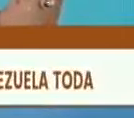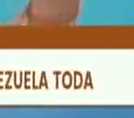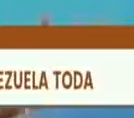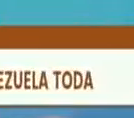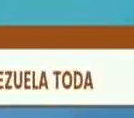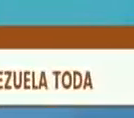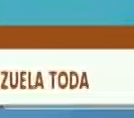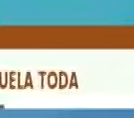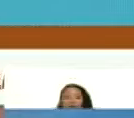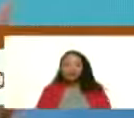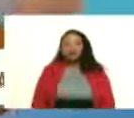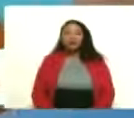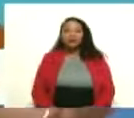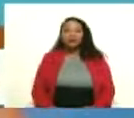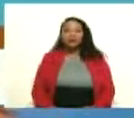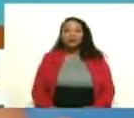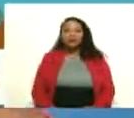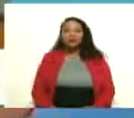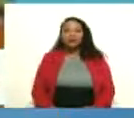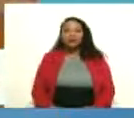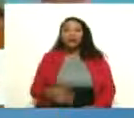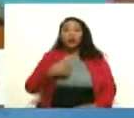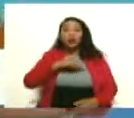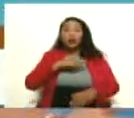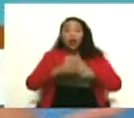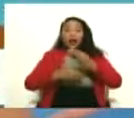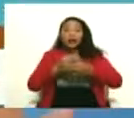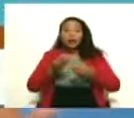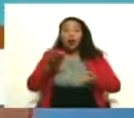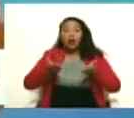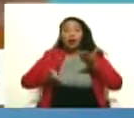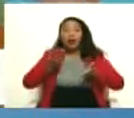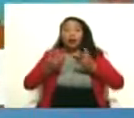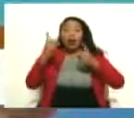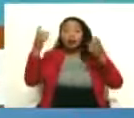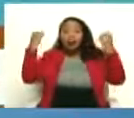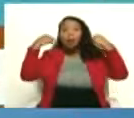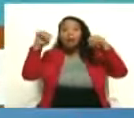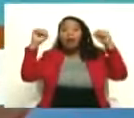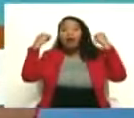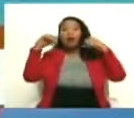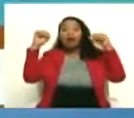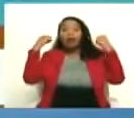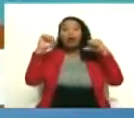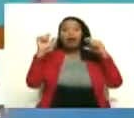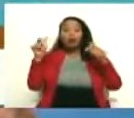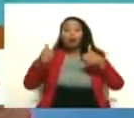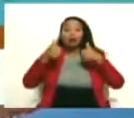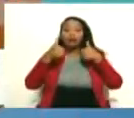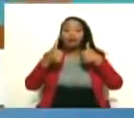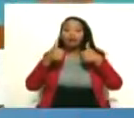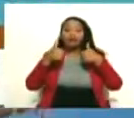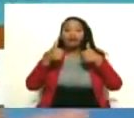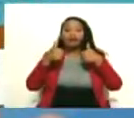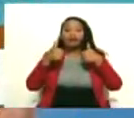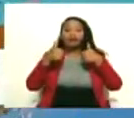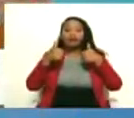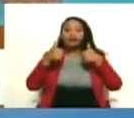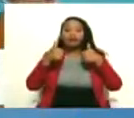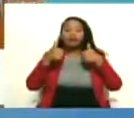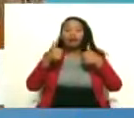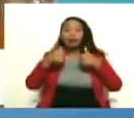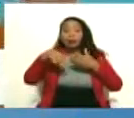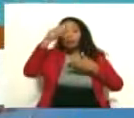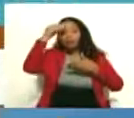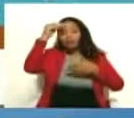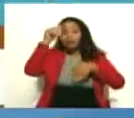la participación. Hacíamos balance de un simulacro que fue espectacular, que fue genial para aprender al voto,